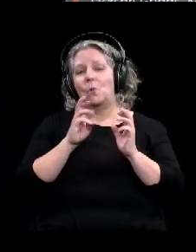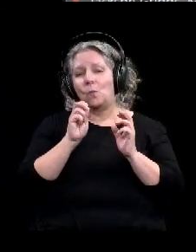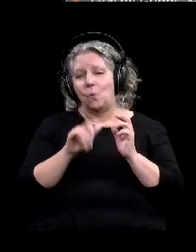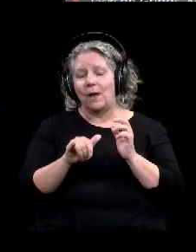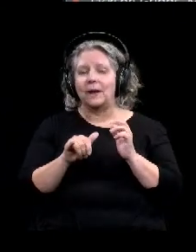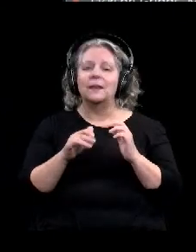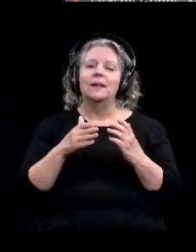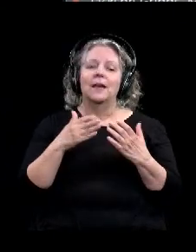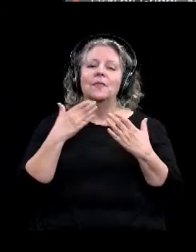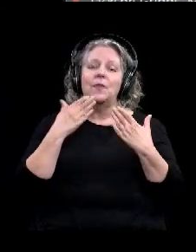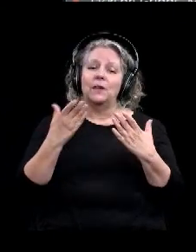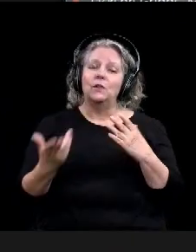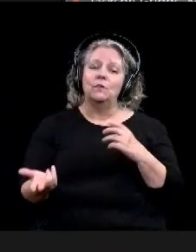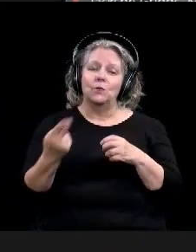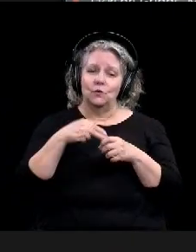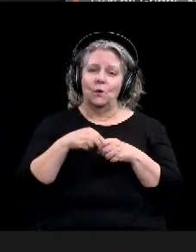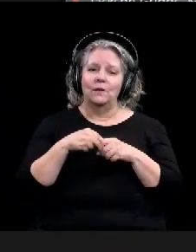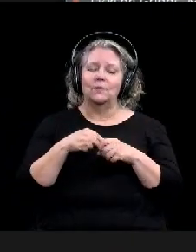día